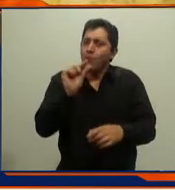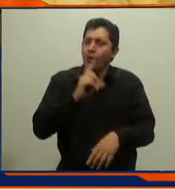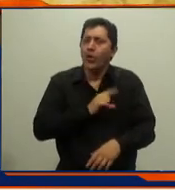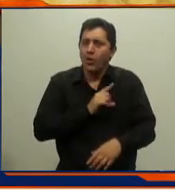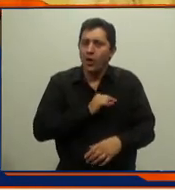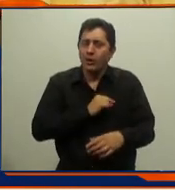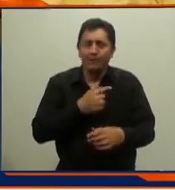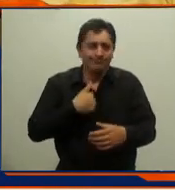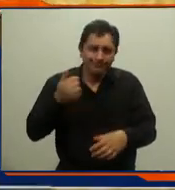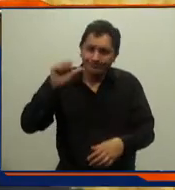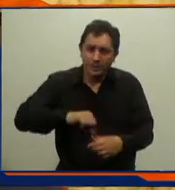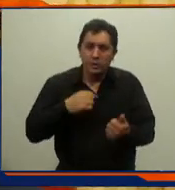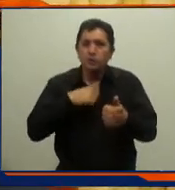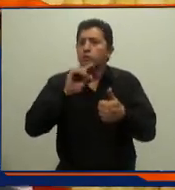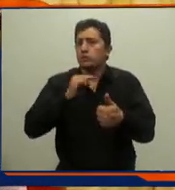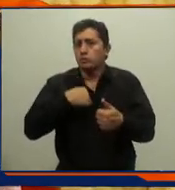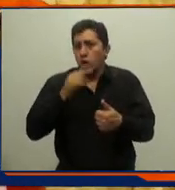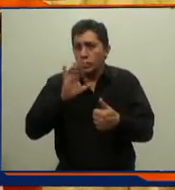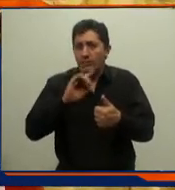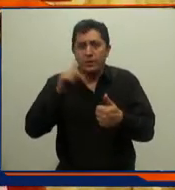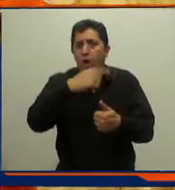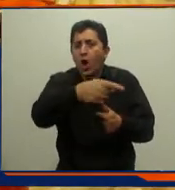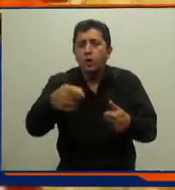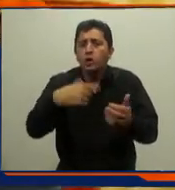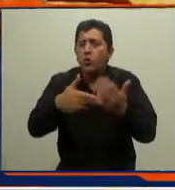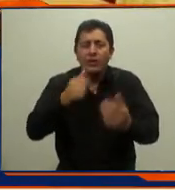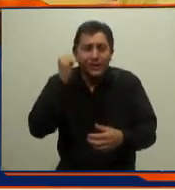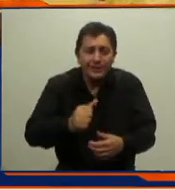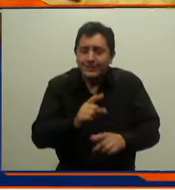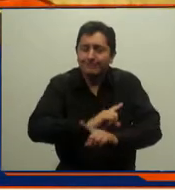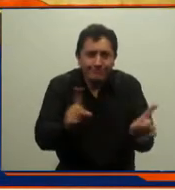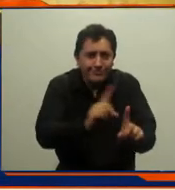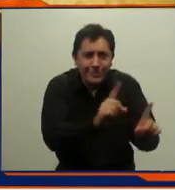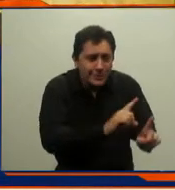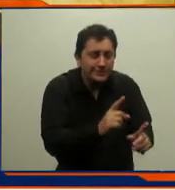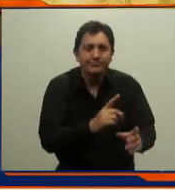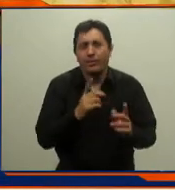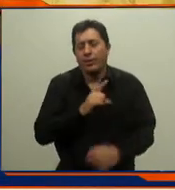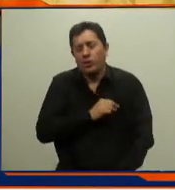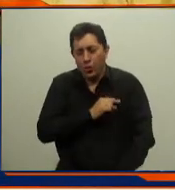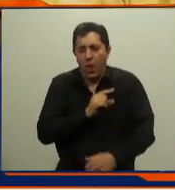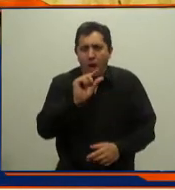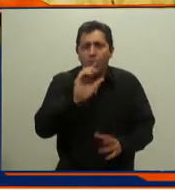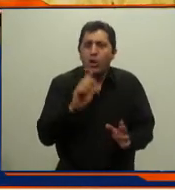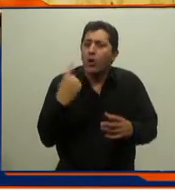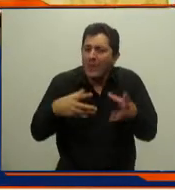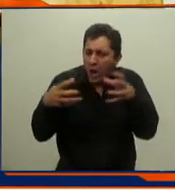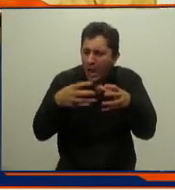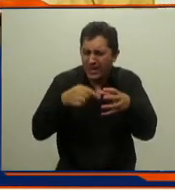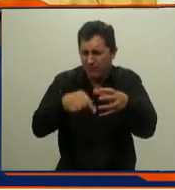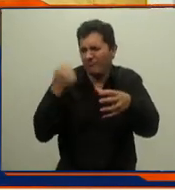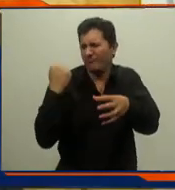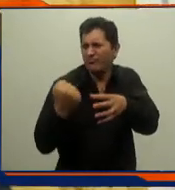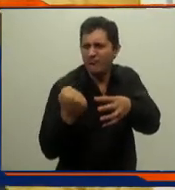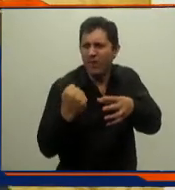las bajas, no solamente la mía, sino de los otros jugadores que por lesión no pueden estar en este Mundial. Pero el equipo está fortalecido